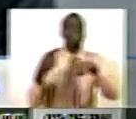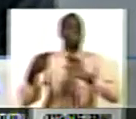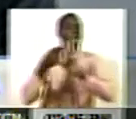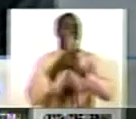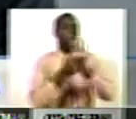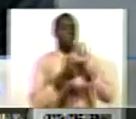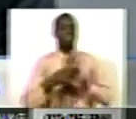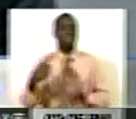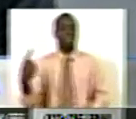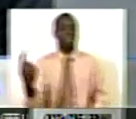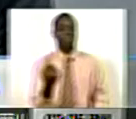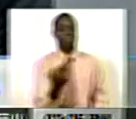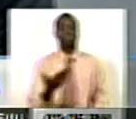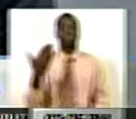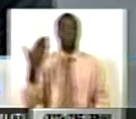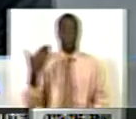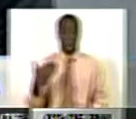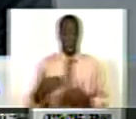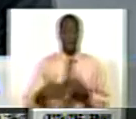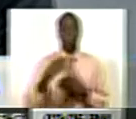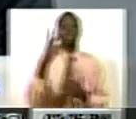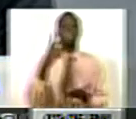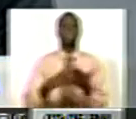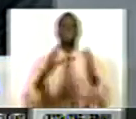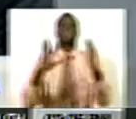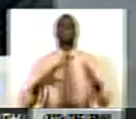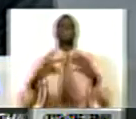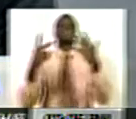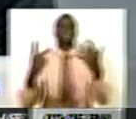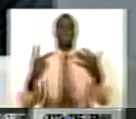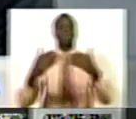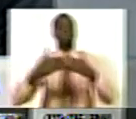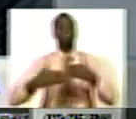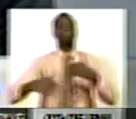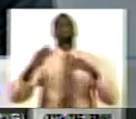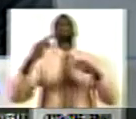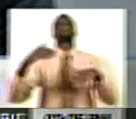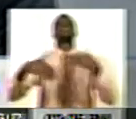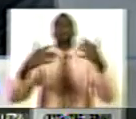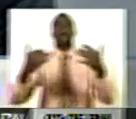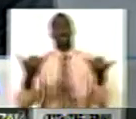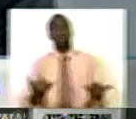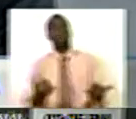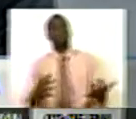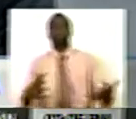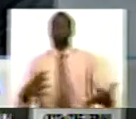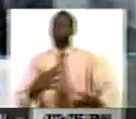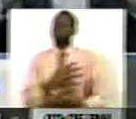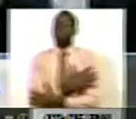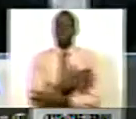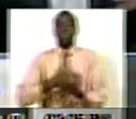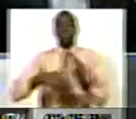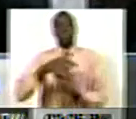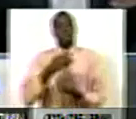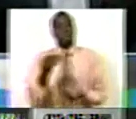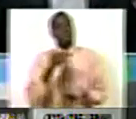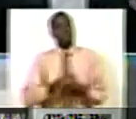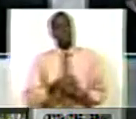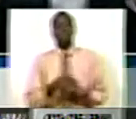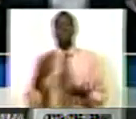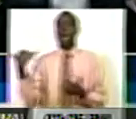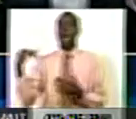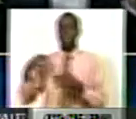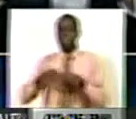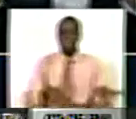año maravilloso para que como pueblo nuevamente nos abracemos a la revolución bolivariana y reconstruyamos todo ese